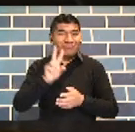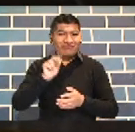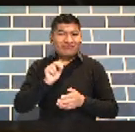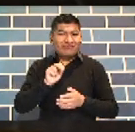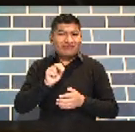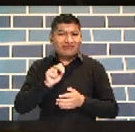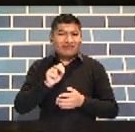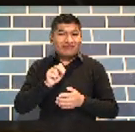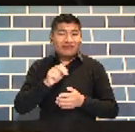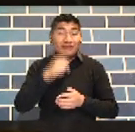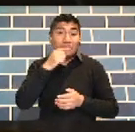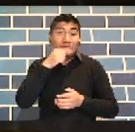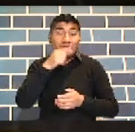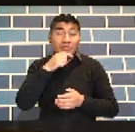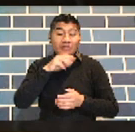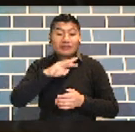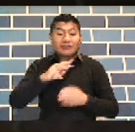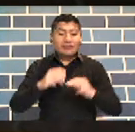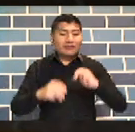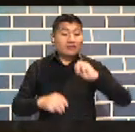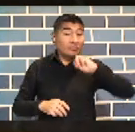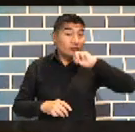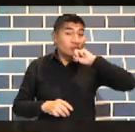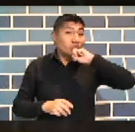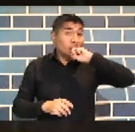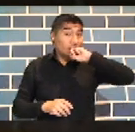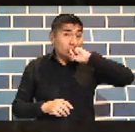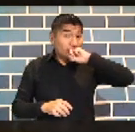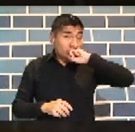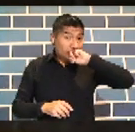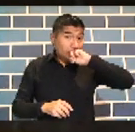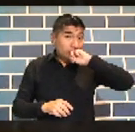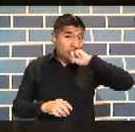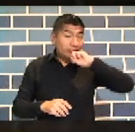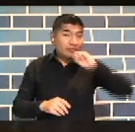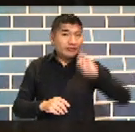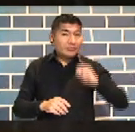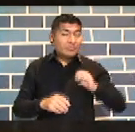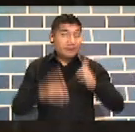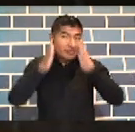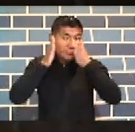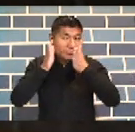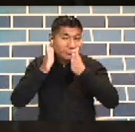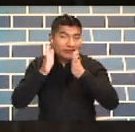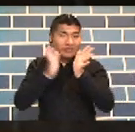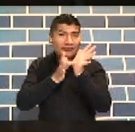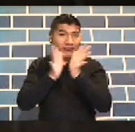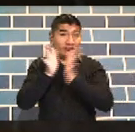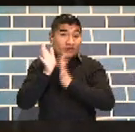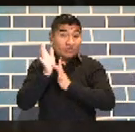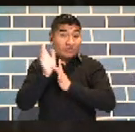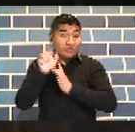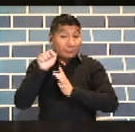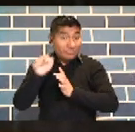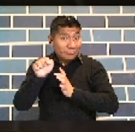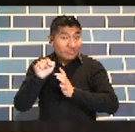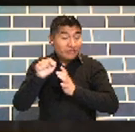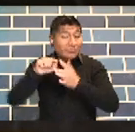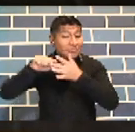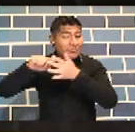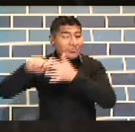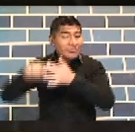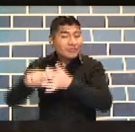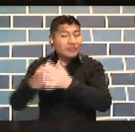Nos dice el Papa Francisco en la última exhortación, Cristo vive, dedicada a los jóvenes. Si partimos